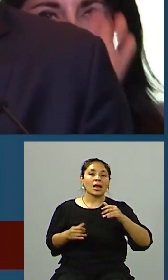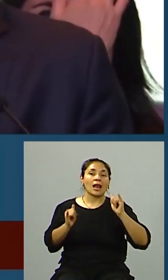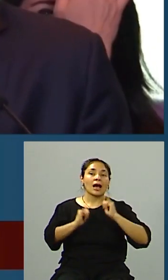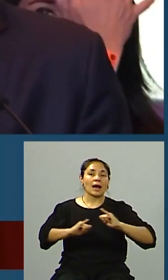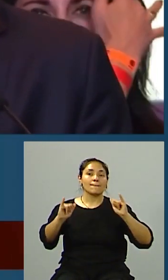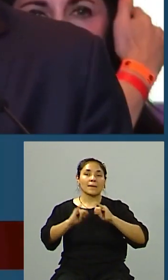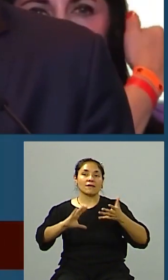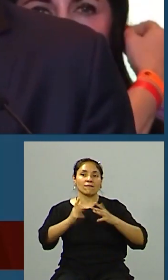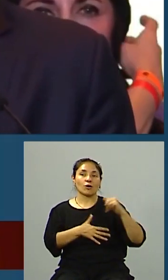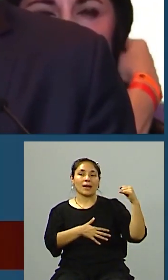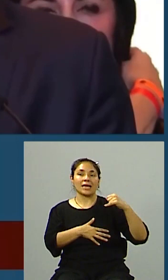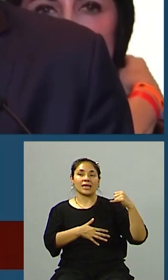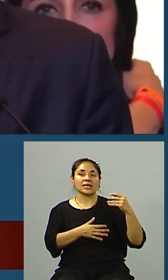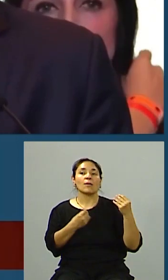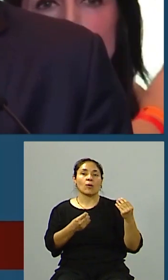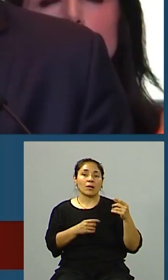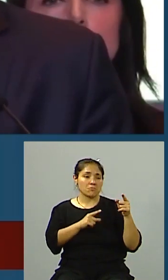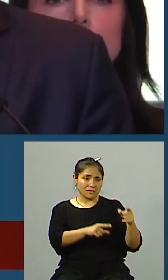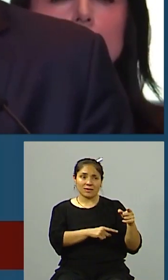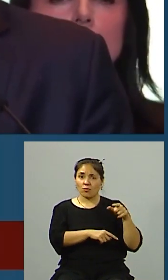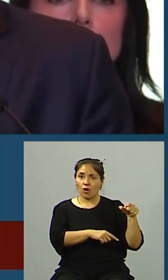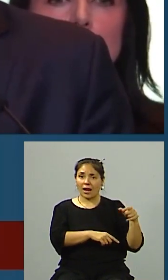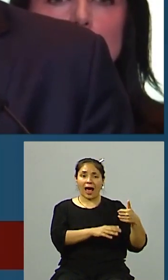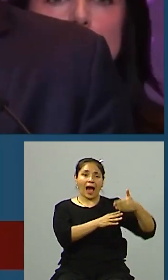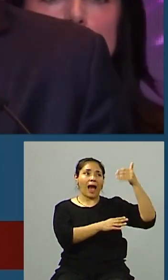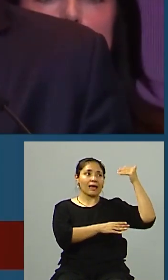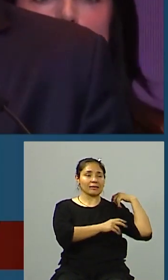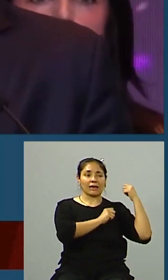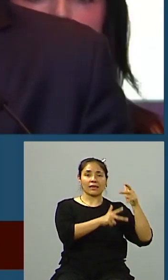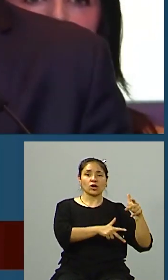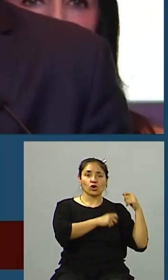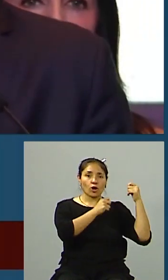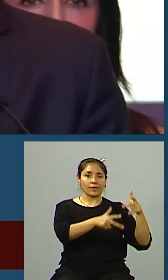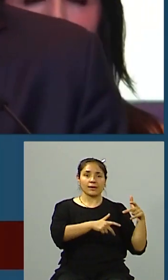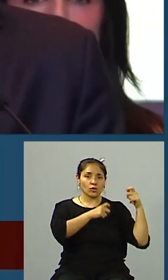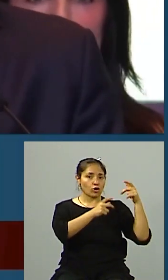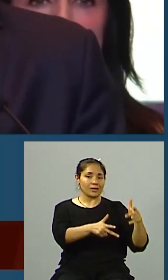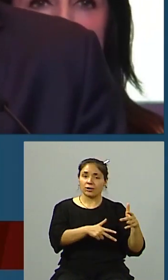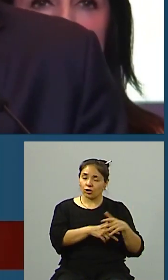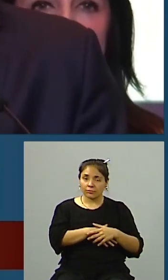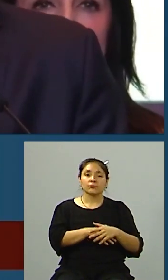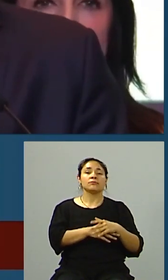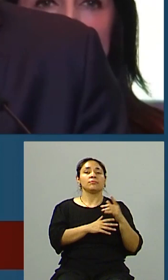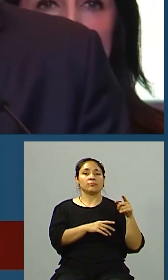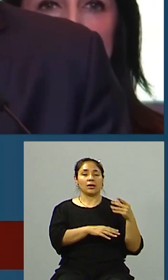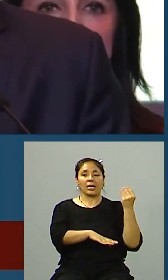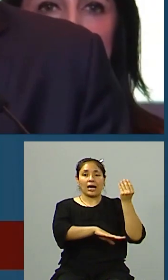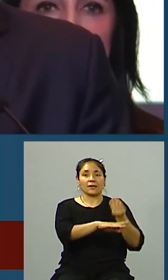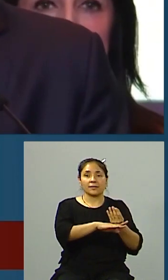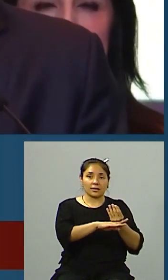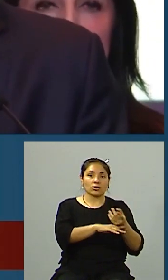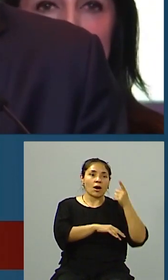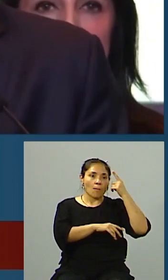campaña negativa de su rival son sus propias declaraciones de tiempo atrás. Es decir, un candidato que ha ido construyendo y ha